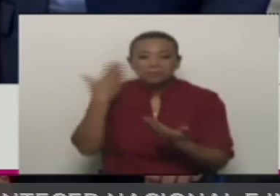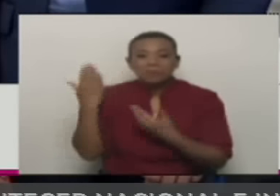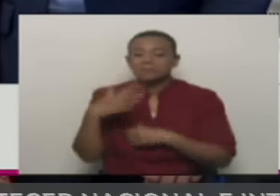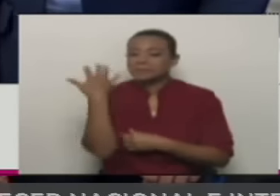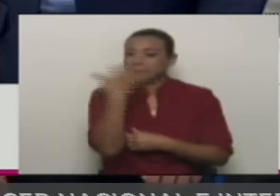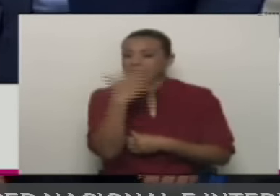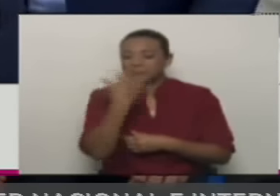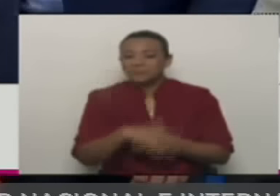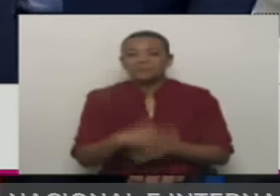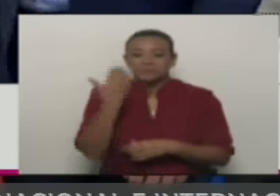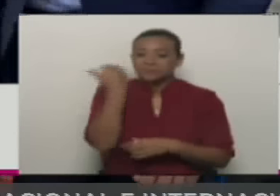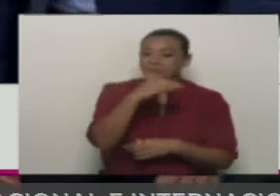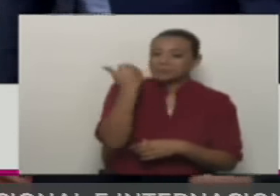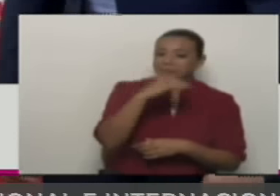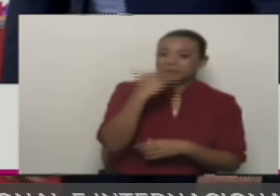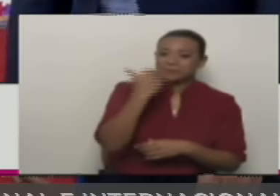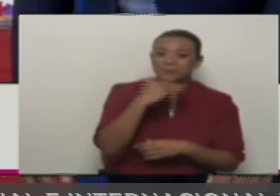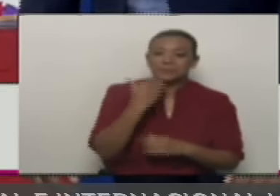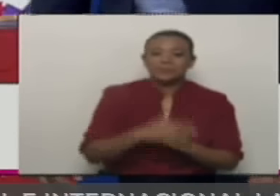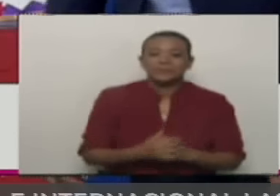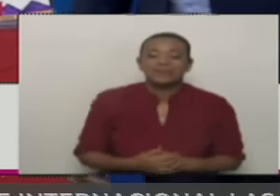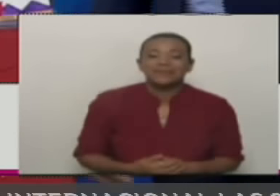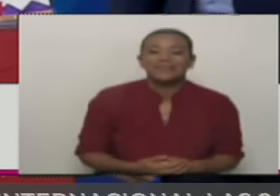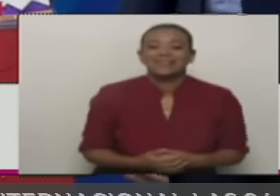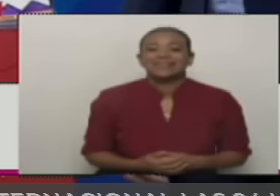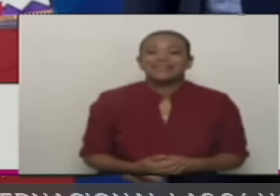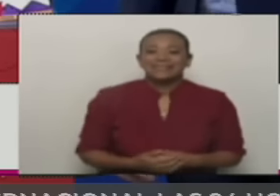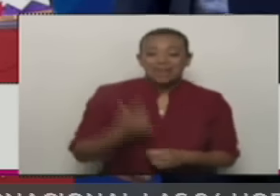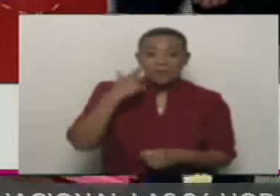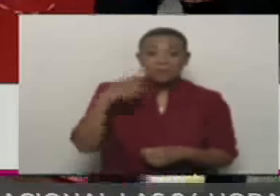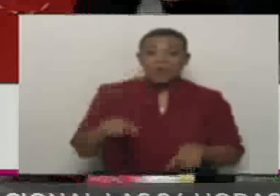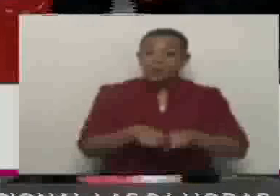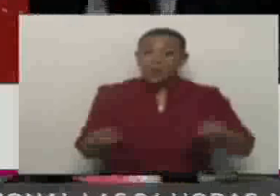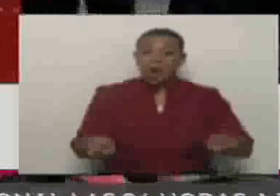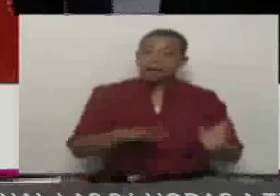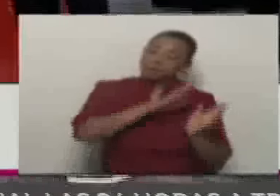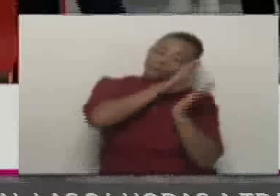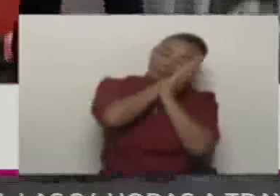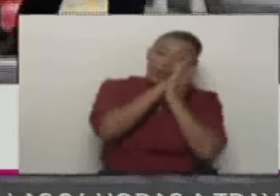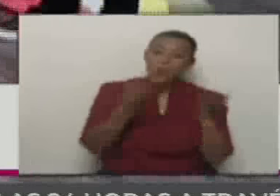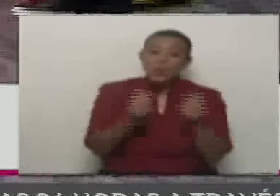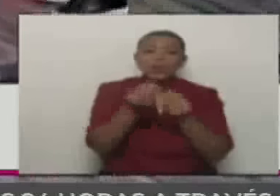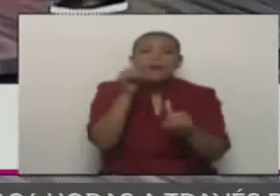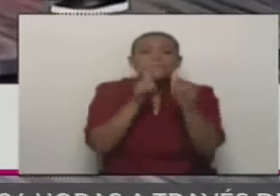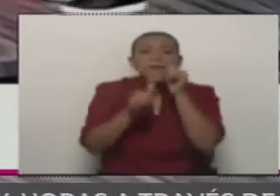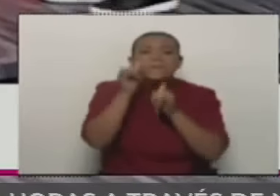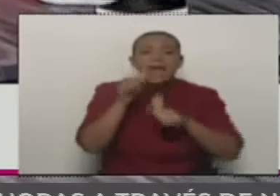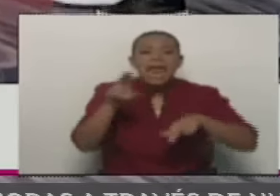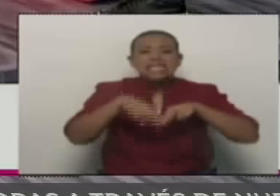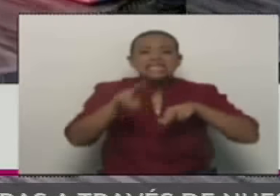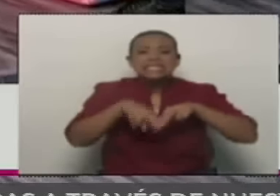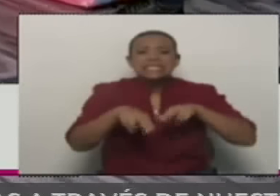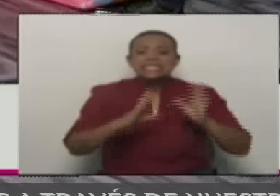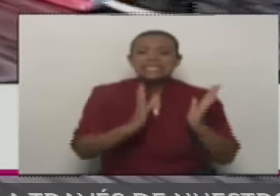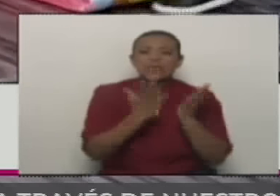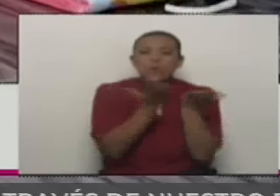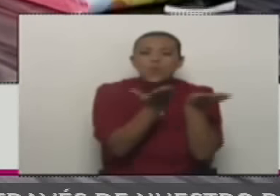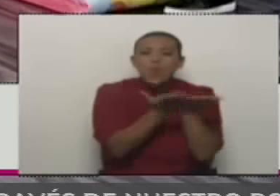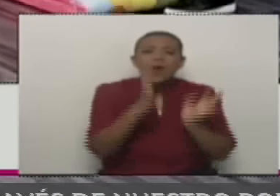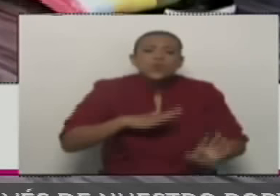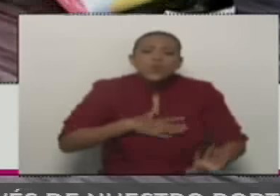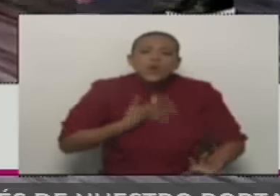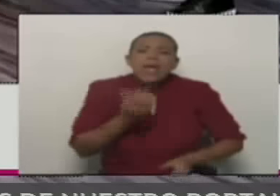Mira, es una belleza, Silita. ¿Ah? Mira, ahí se acuesta el niño, la niña. ¿Ah? ¿Quién puede